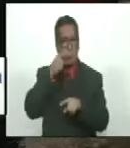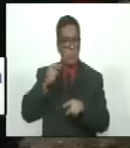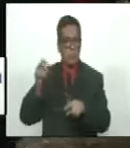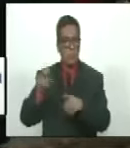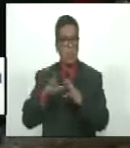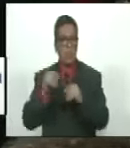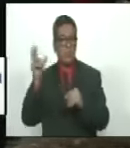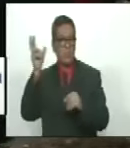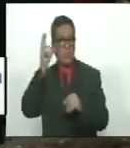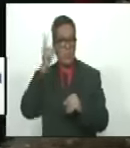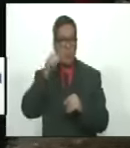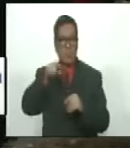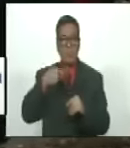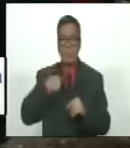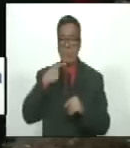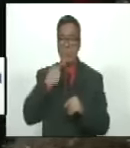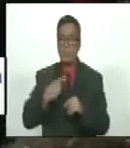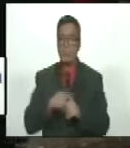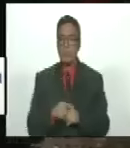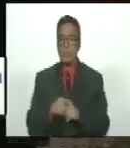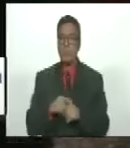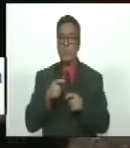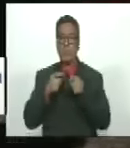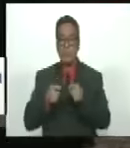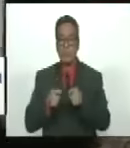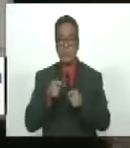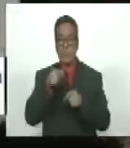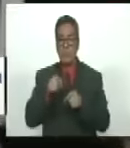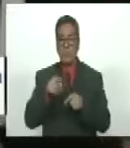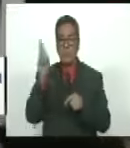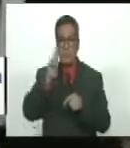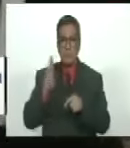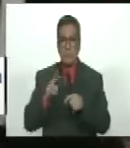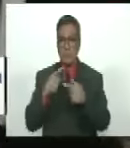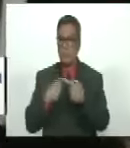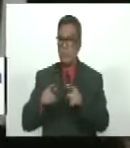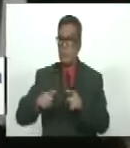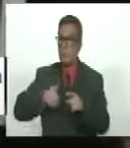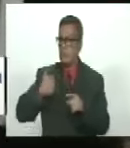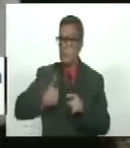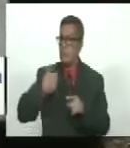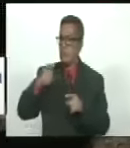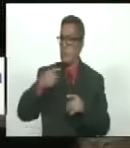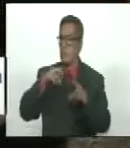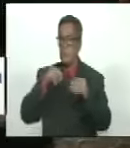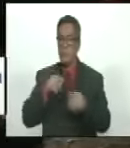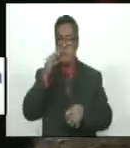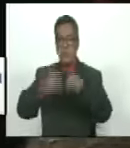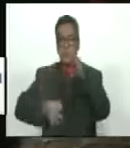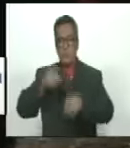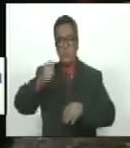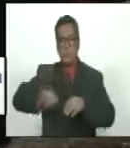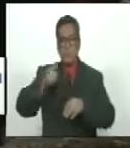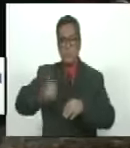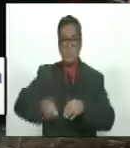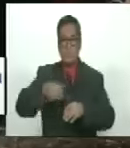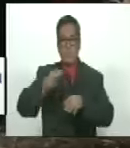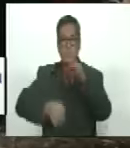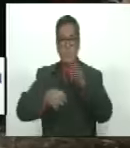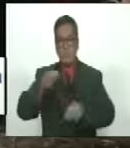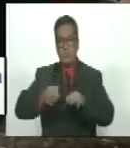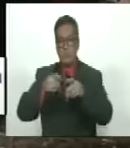aprendo cuando me dicen, no se trata de una república cualquiera, estamos hablando de justicia, de una